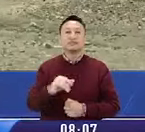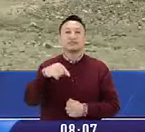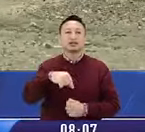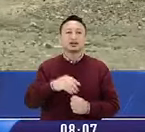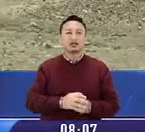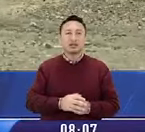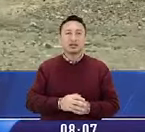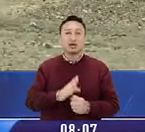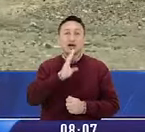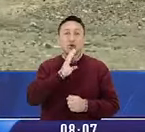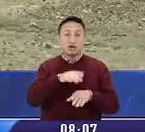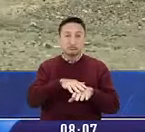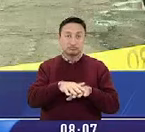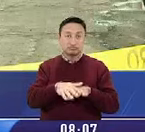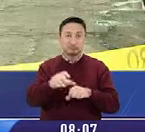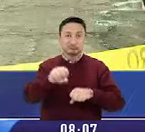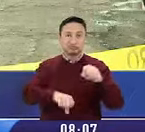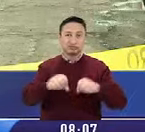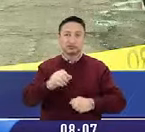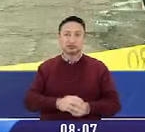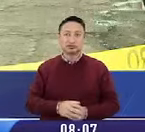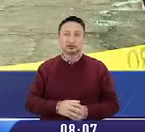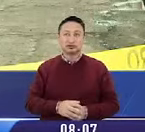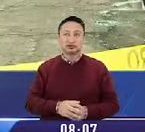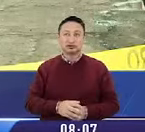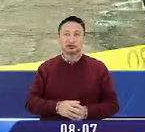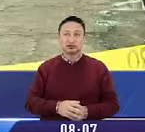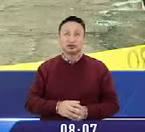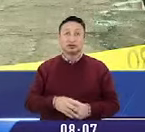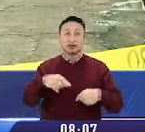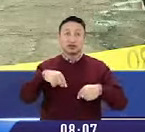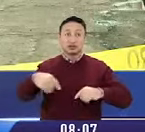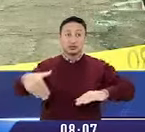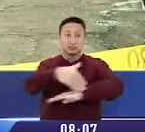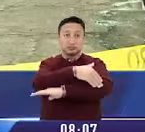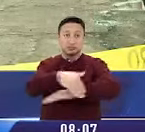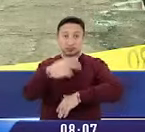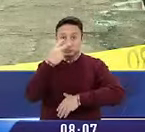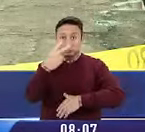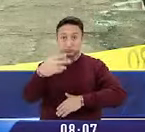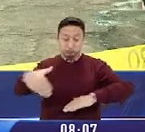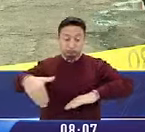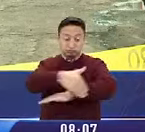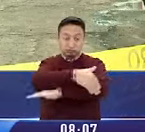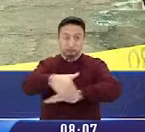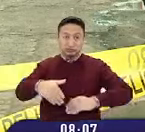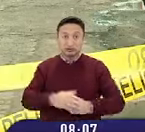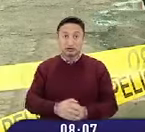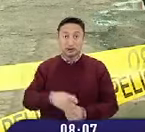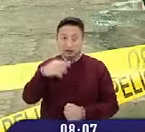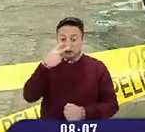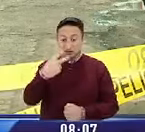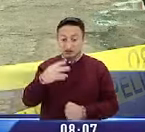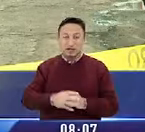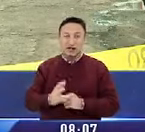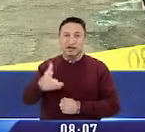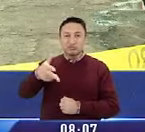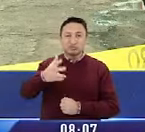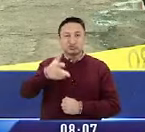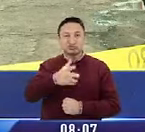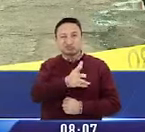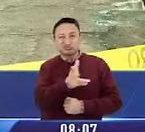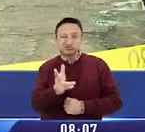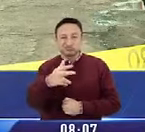con las fugas de agua. Repavimenten básicamente esta calle, como usted puede apreciar, son puro bacheo y nada